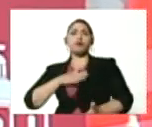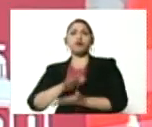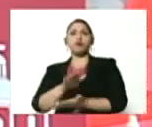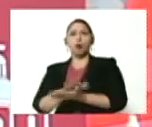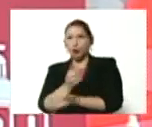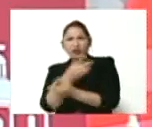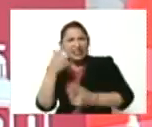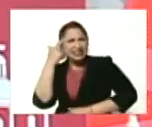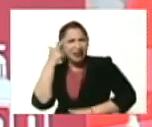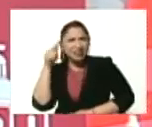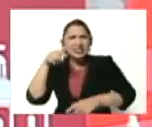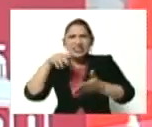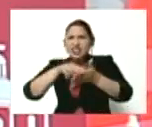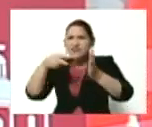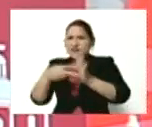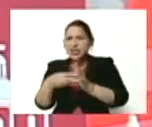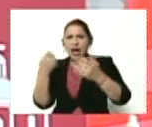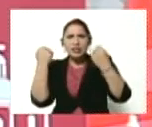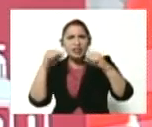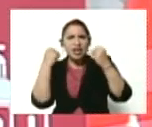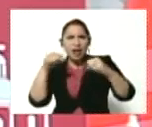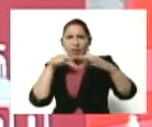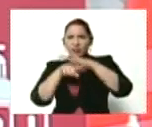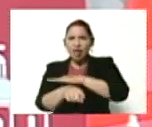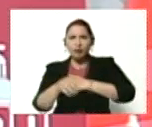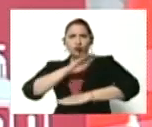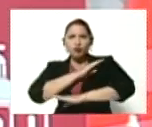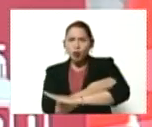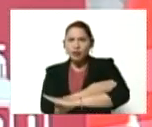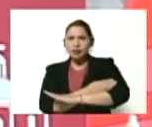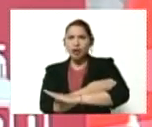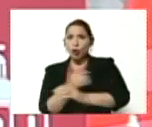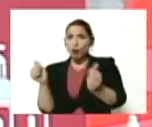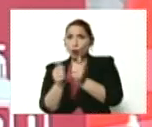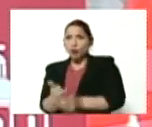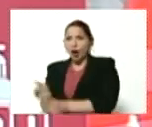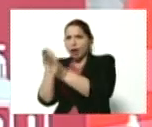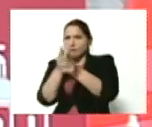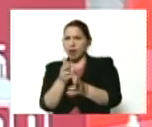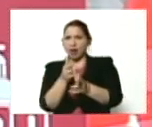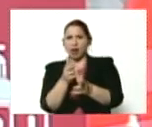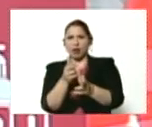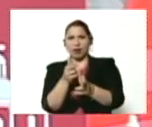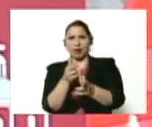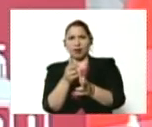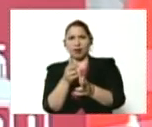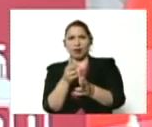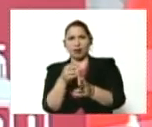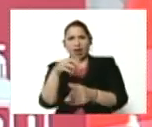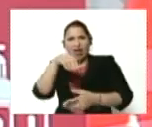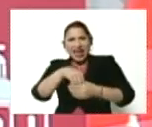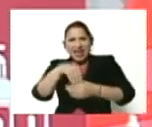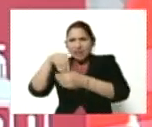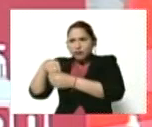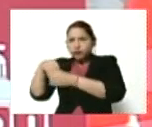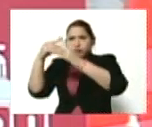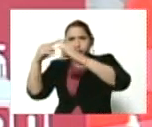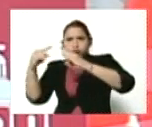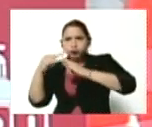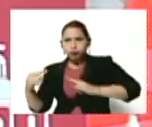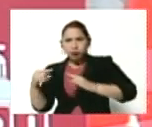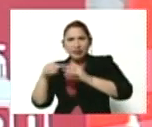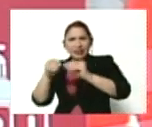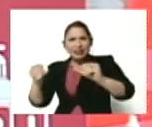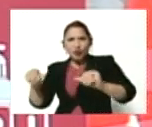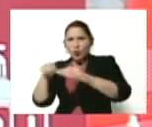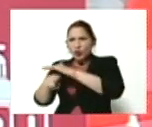que significa entrenar fuerzas en armas, en sitios, en campamentos, en territorio, y que